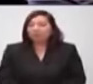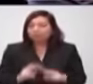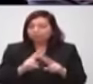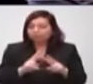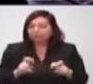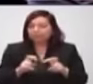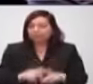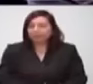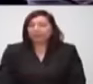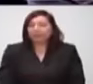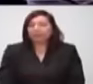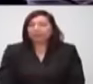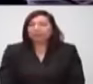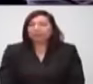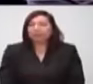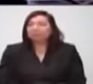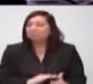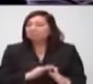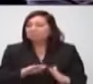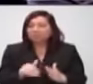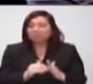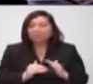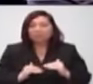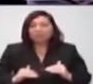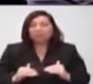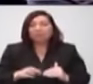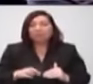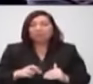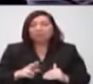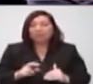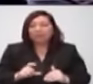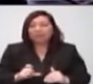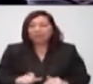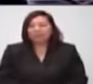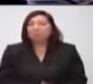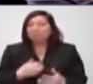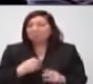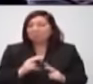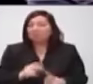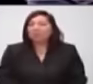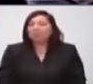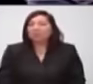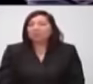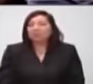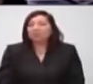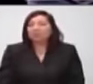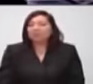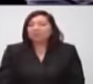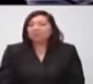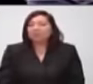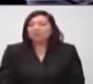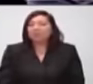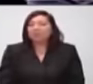analizado. Bien, esto en líneas generales, si tenemos la autopista Ramiro Pralé, que podríamos verla. Yo creo que acá con